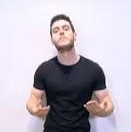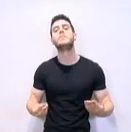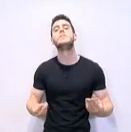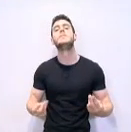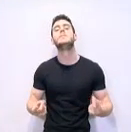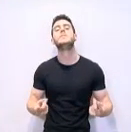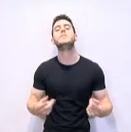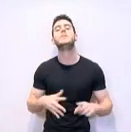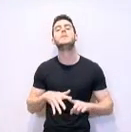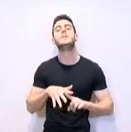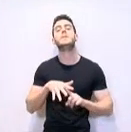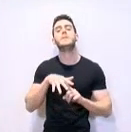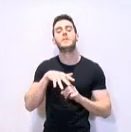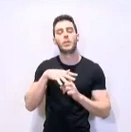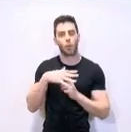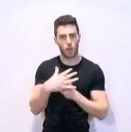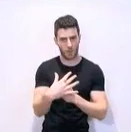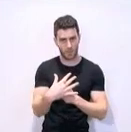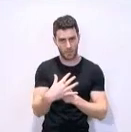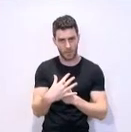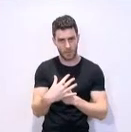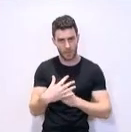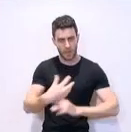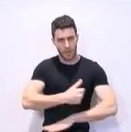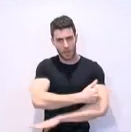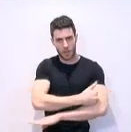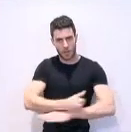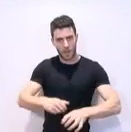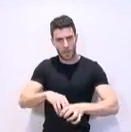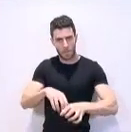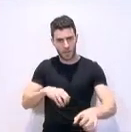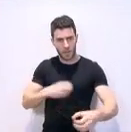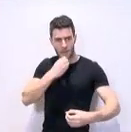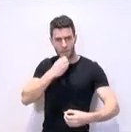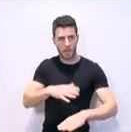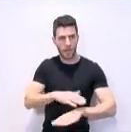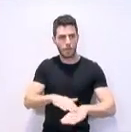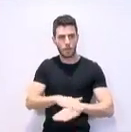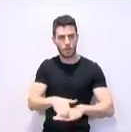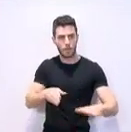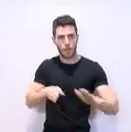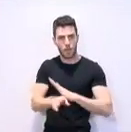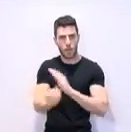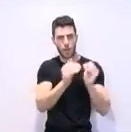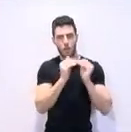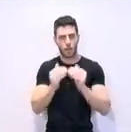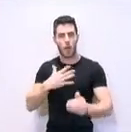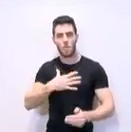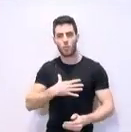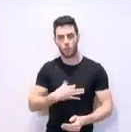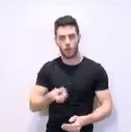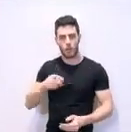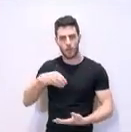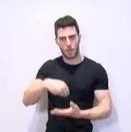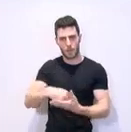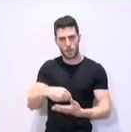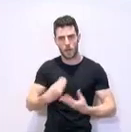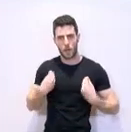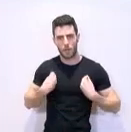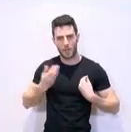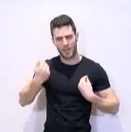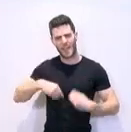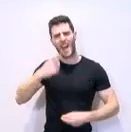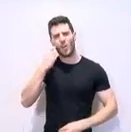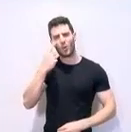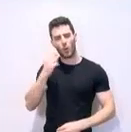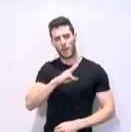una situación en la que la mayoría de la población puede acceder a los bienes básicos, incluidos los de la vivienda. Ya nos tienen ustedes